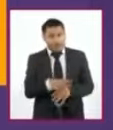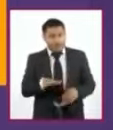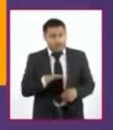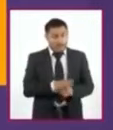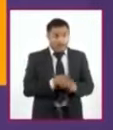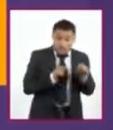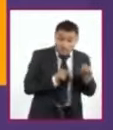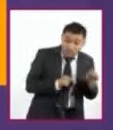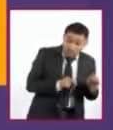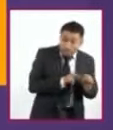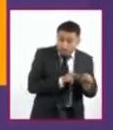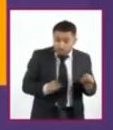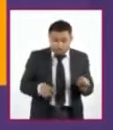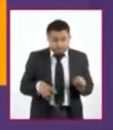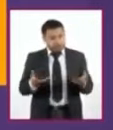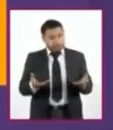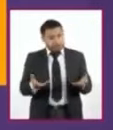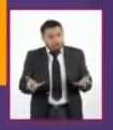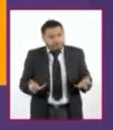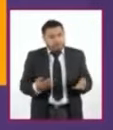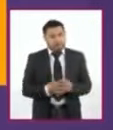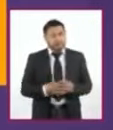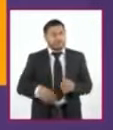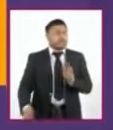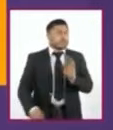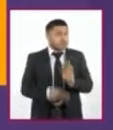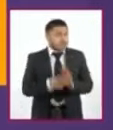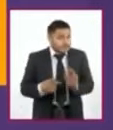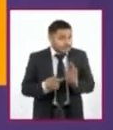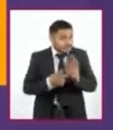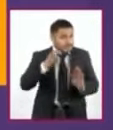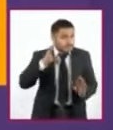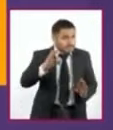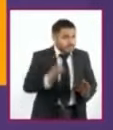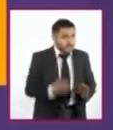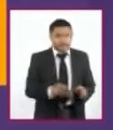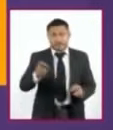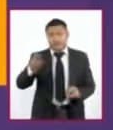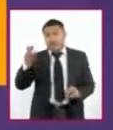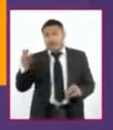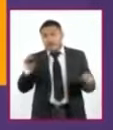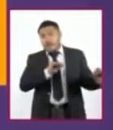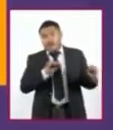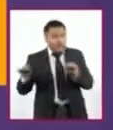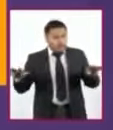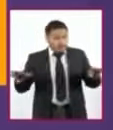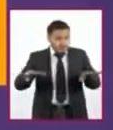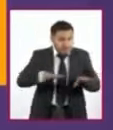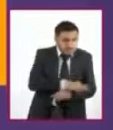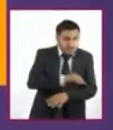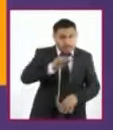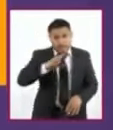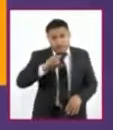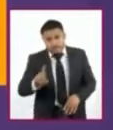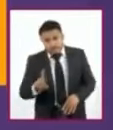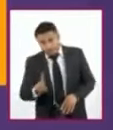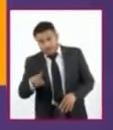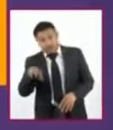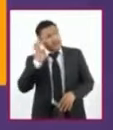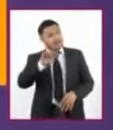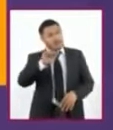H. Veamos la siguiente opción. Inciso C. Rotación del triángulo ABC con giro de 90